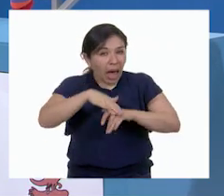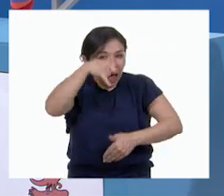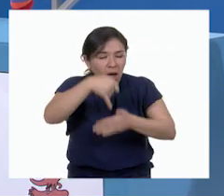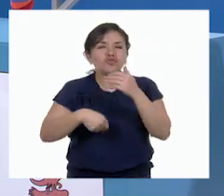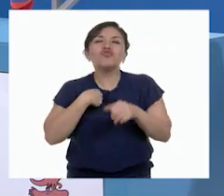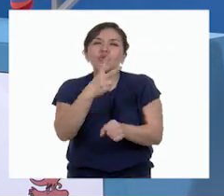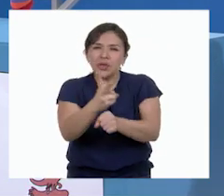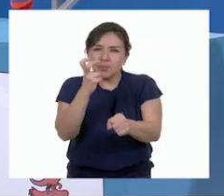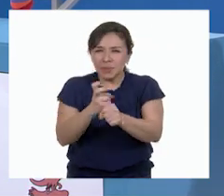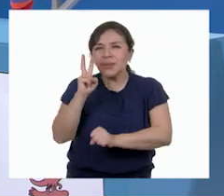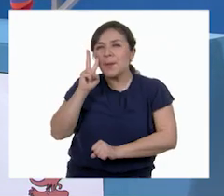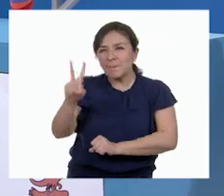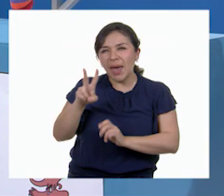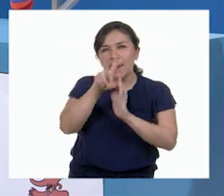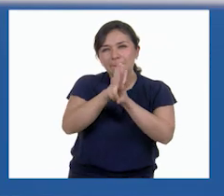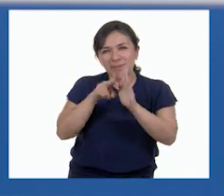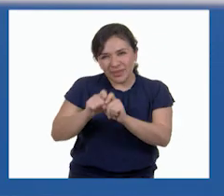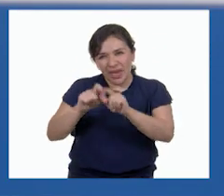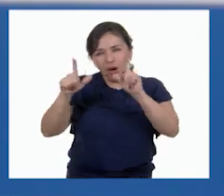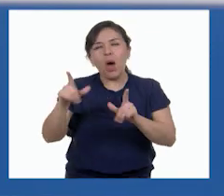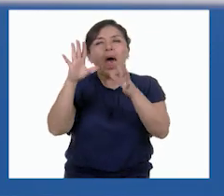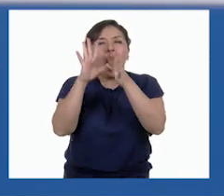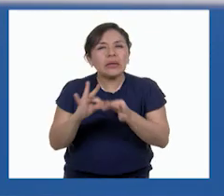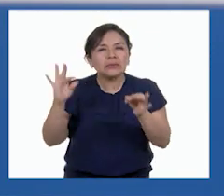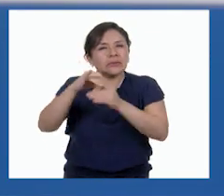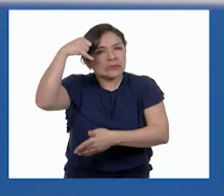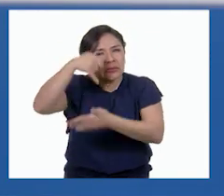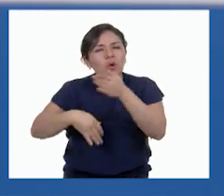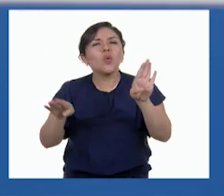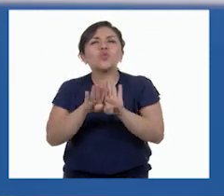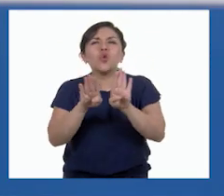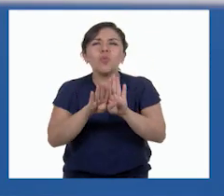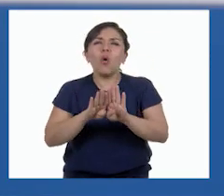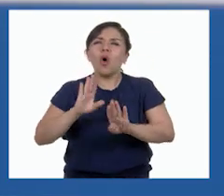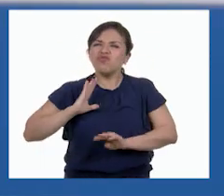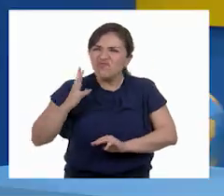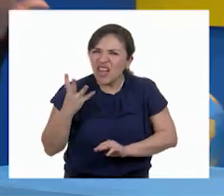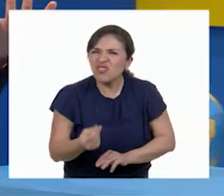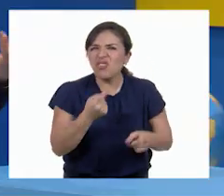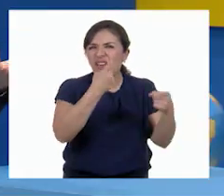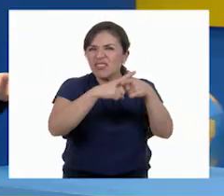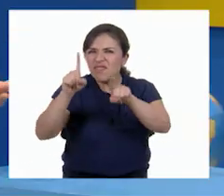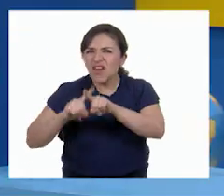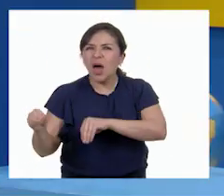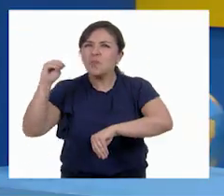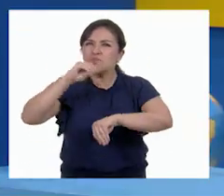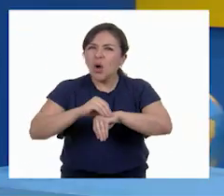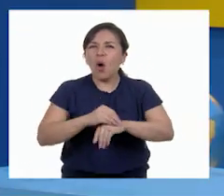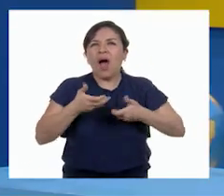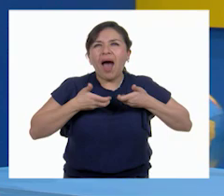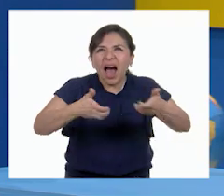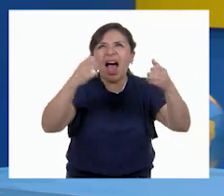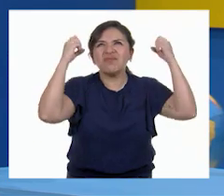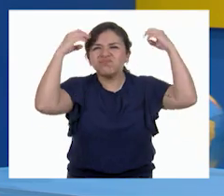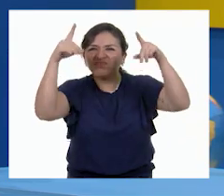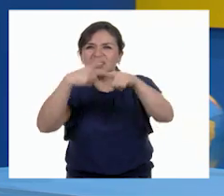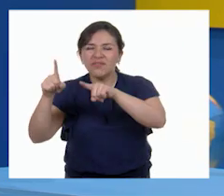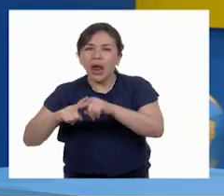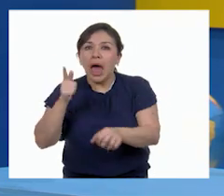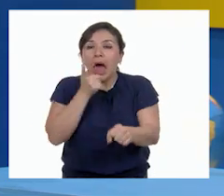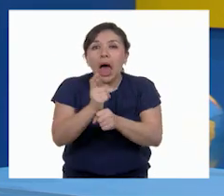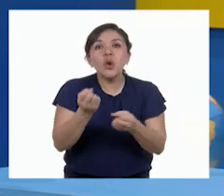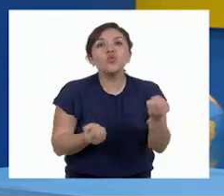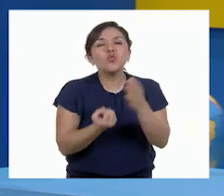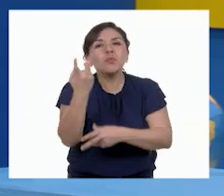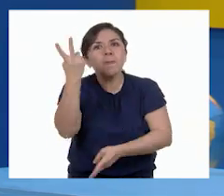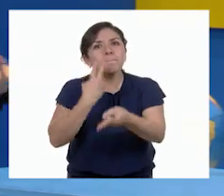quisiera invitarles a que veamos un video que explica cómo es que los avances tecnológicos, las nuevas obras públicas y el descubrimiento de nuevas